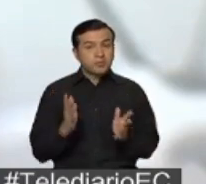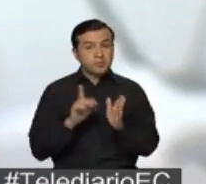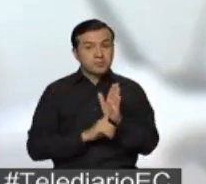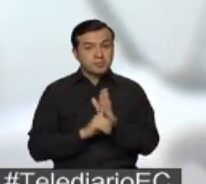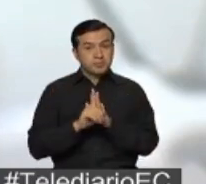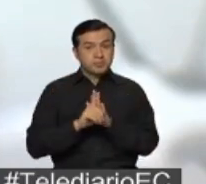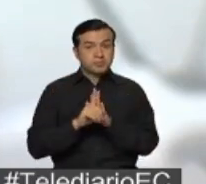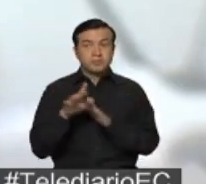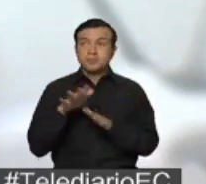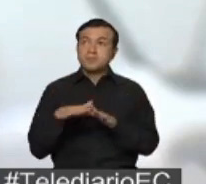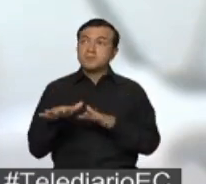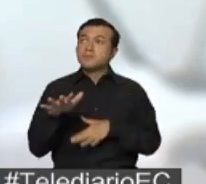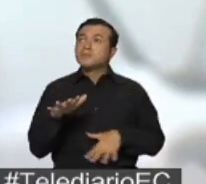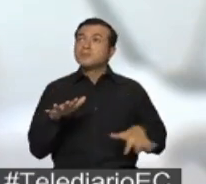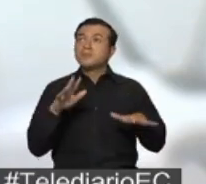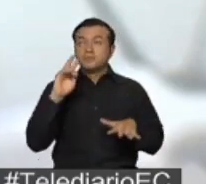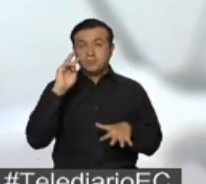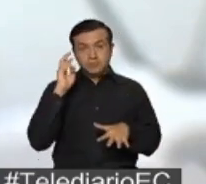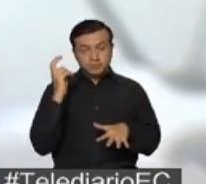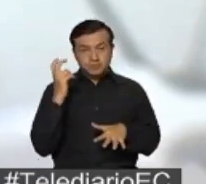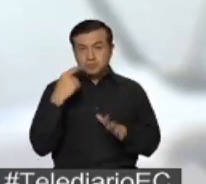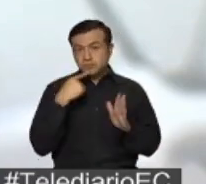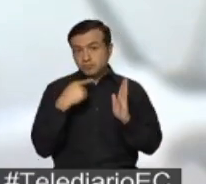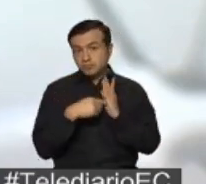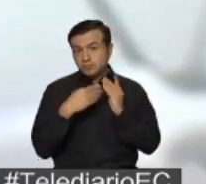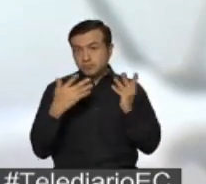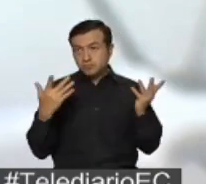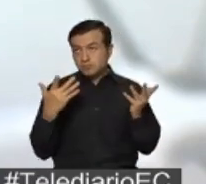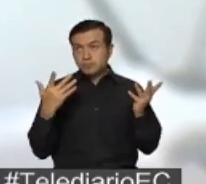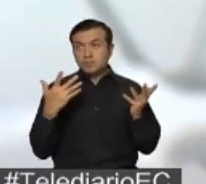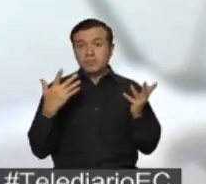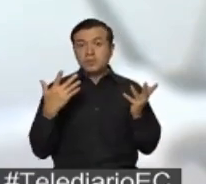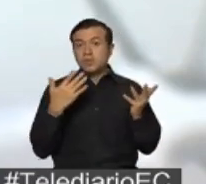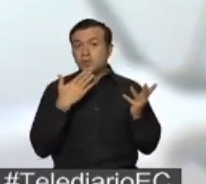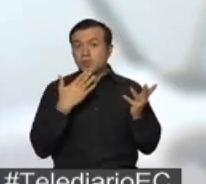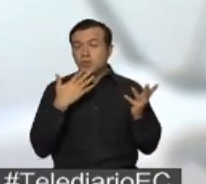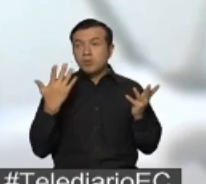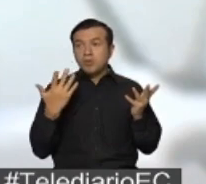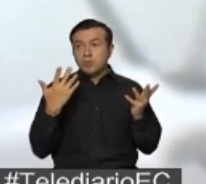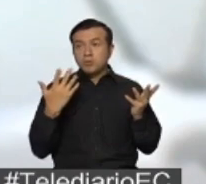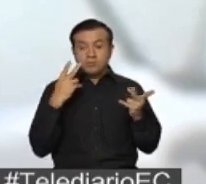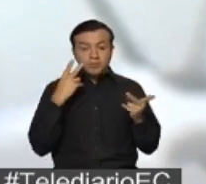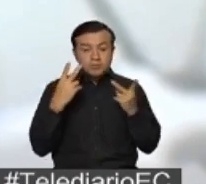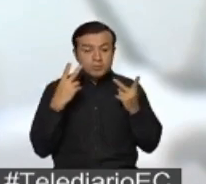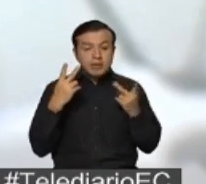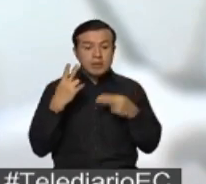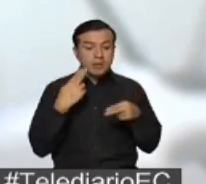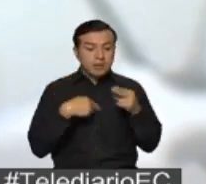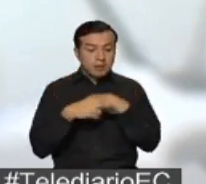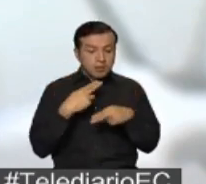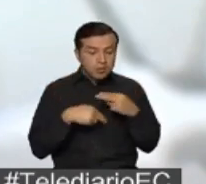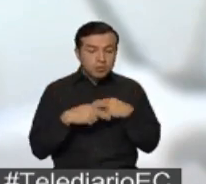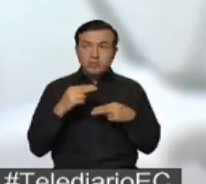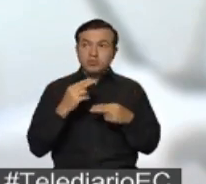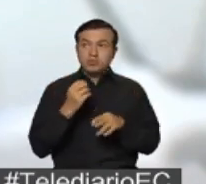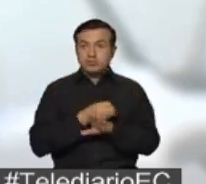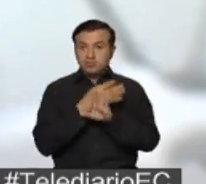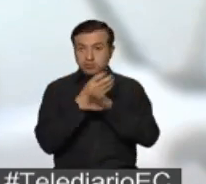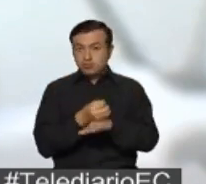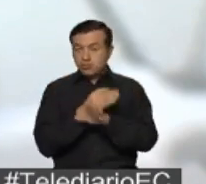desarrollo de las unidades turísticas por ejemplo las famosas huecas la vista los negocios de avistamientos de ballenas